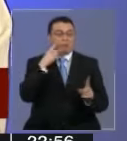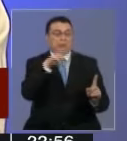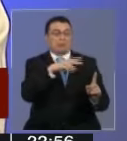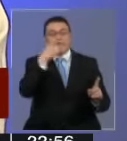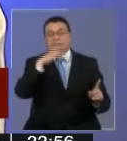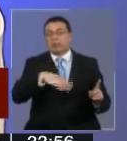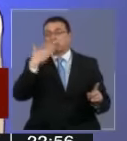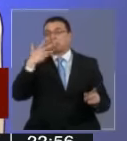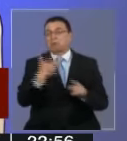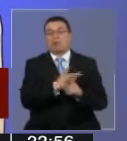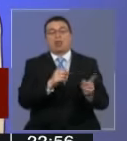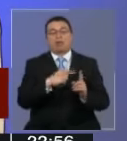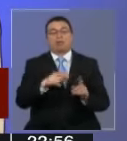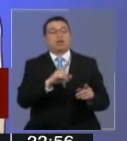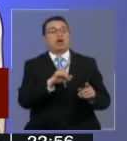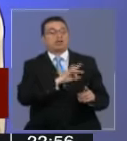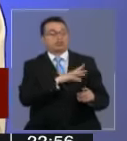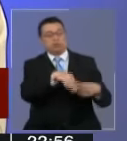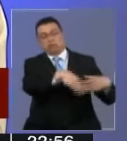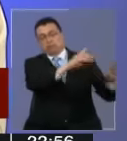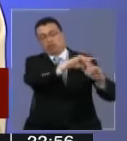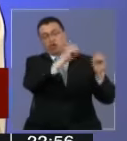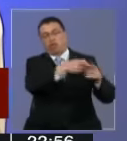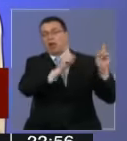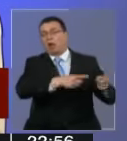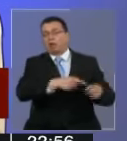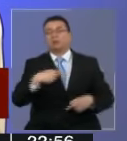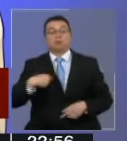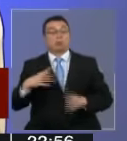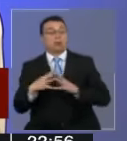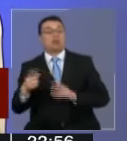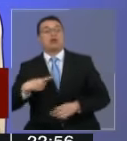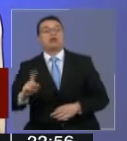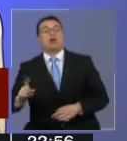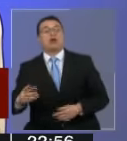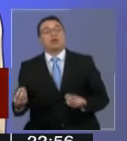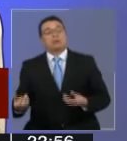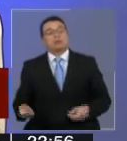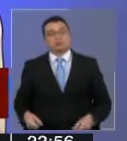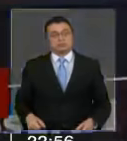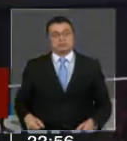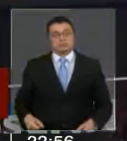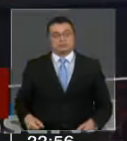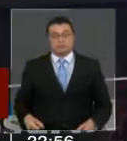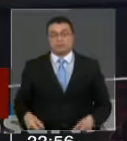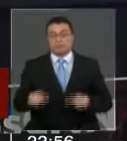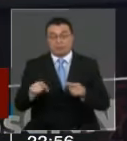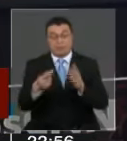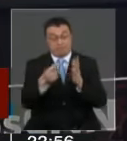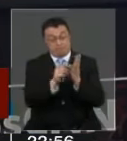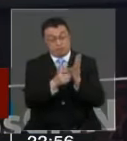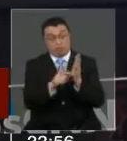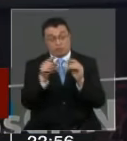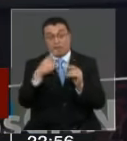ninguna necesidad estratégica, ninguna, ¿ya? Para aquello. Pero en el presupuesto habría que agregar otra cosa que se nos olvida